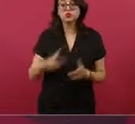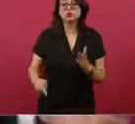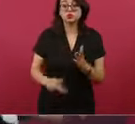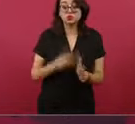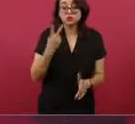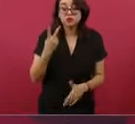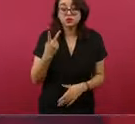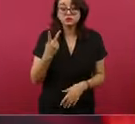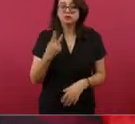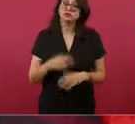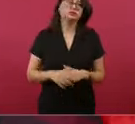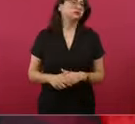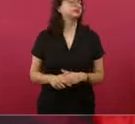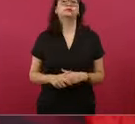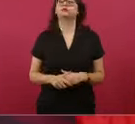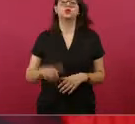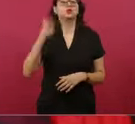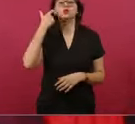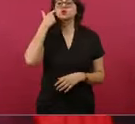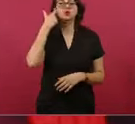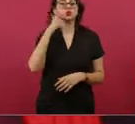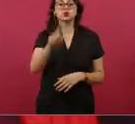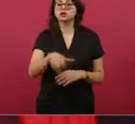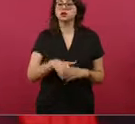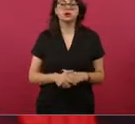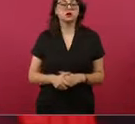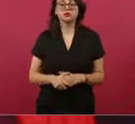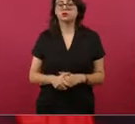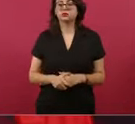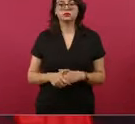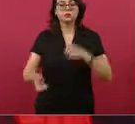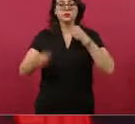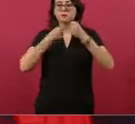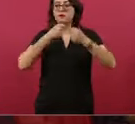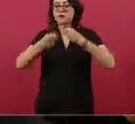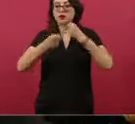Queremos que no se manipule